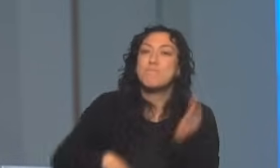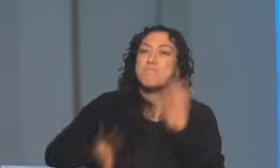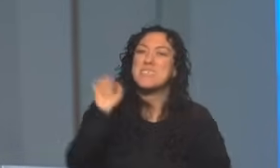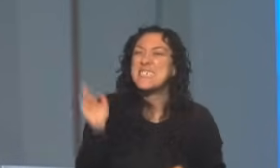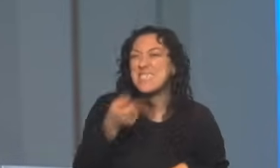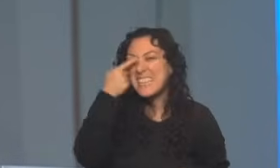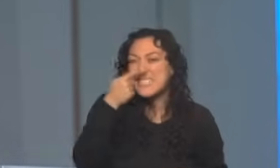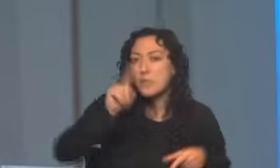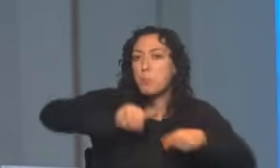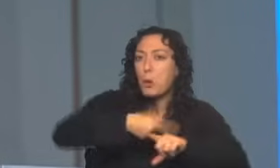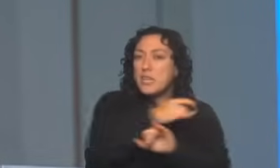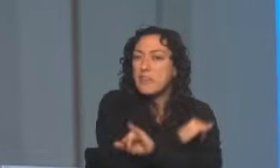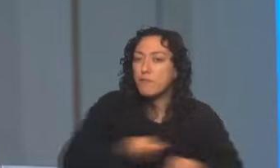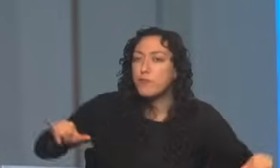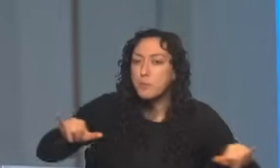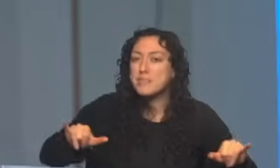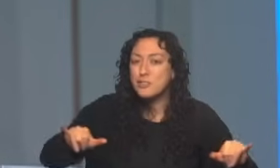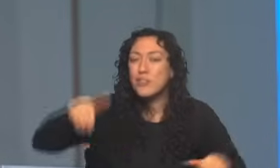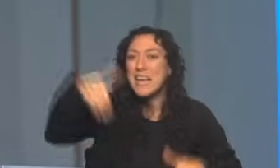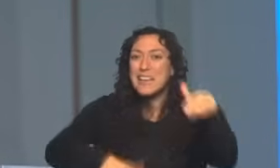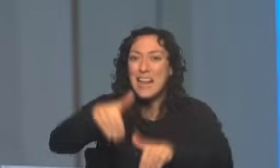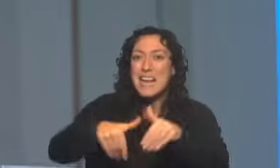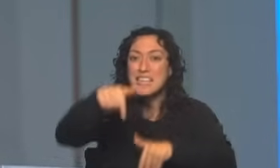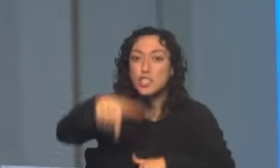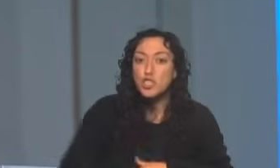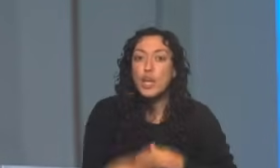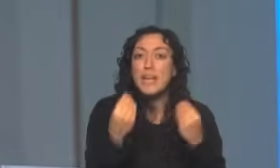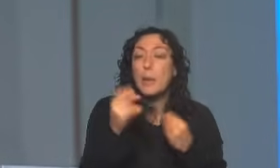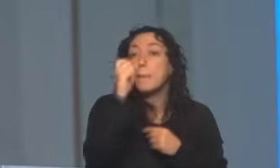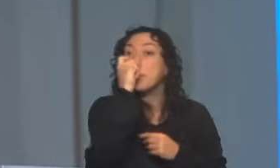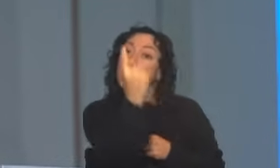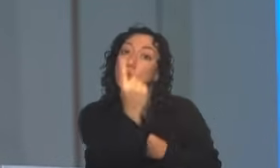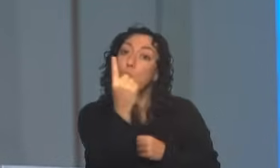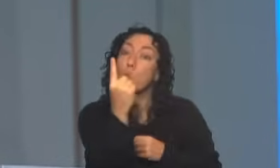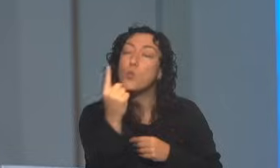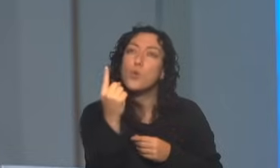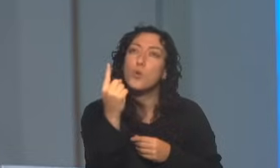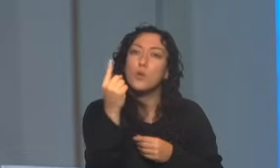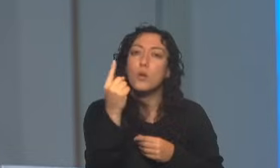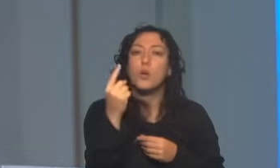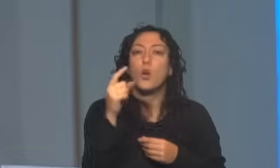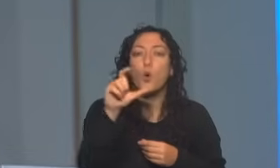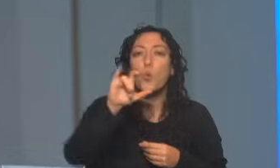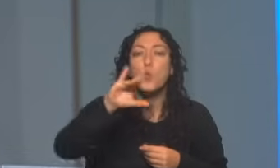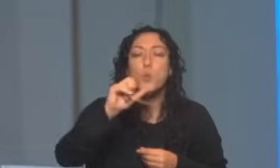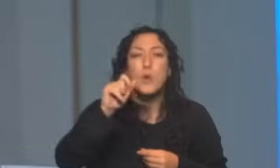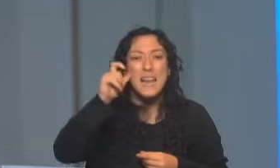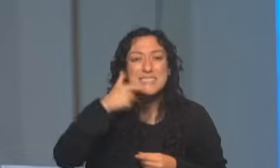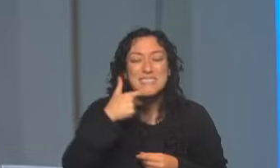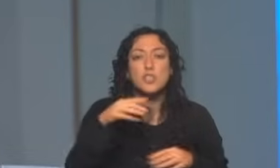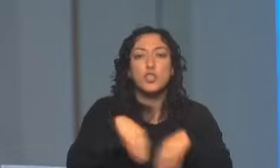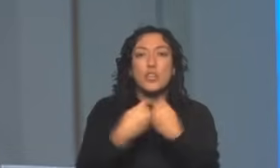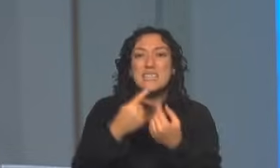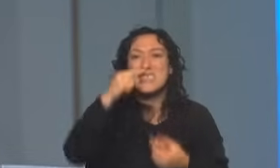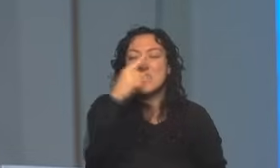el dato político de estas elecciones es que hay un 21 curules, son 71, o sea que hay que obtener